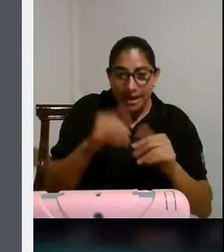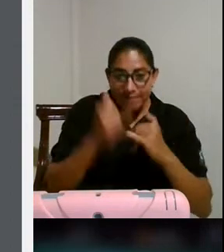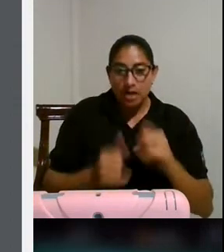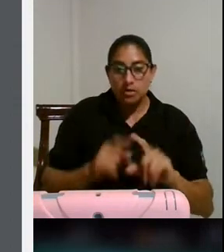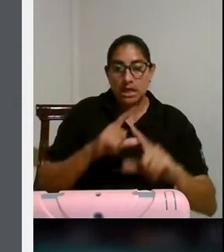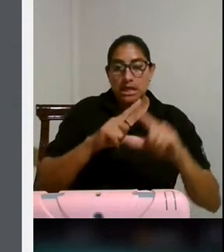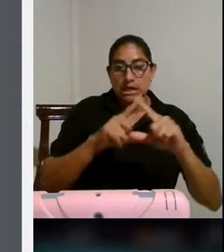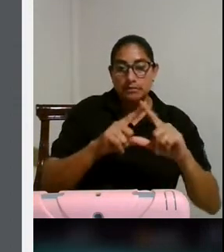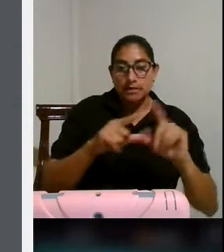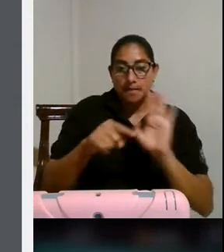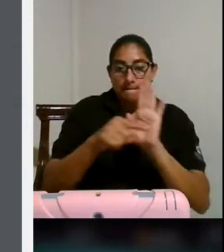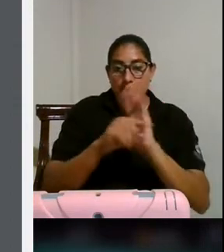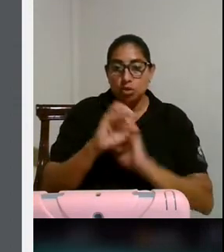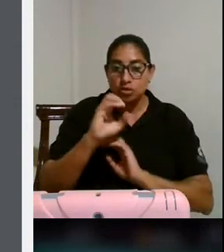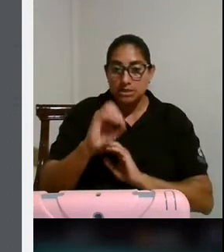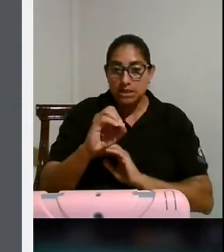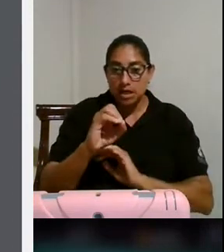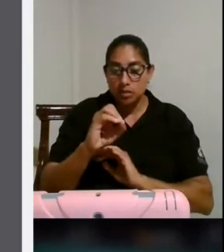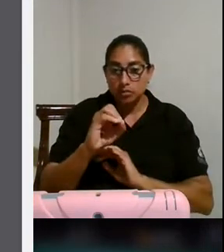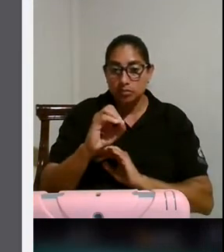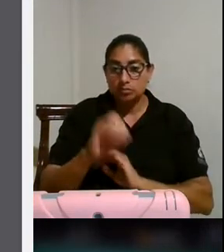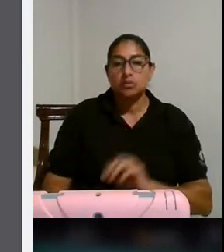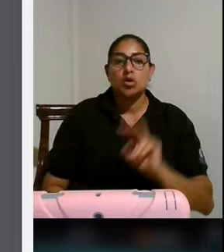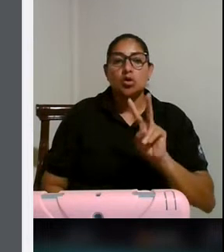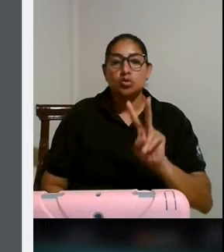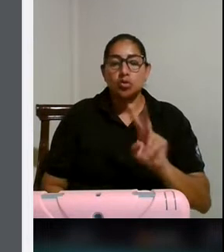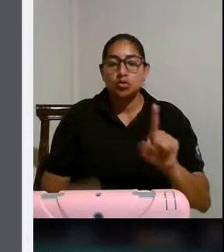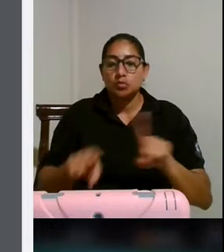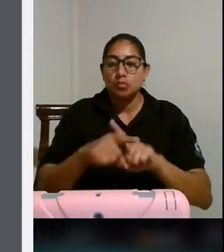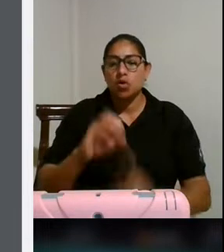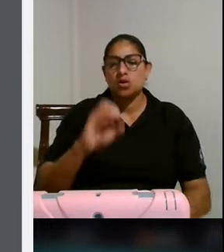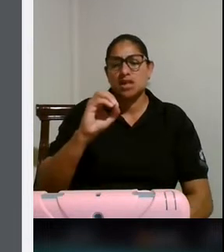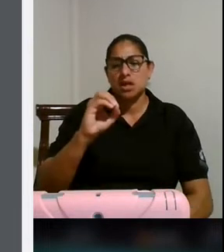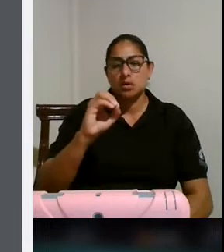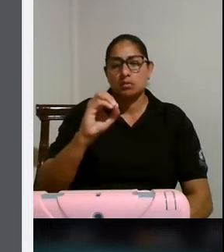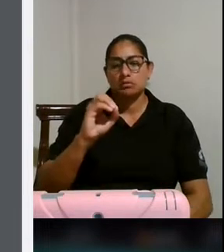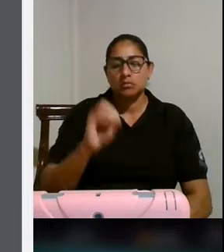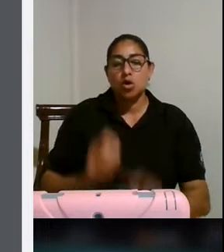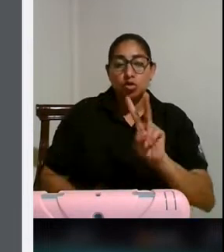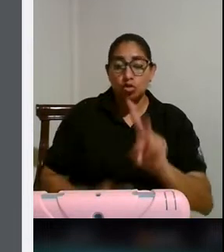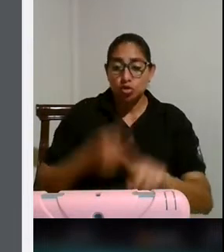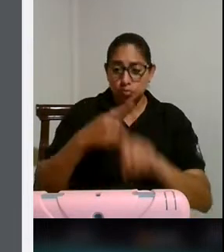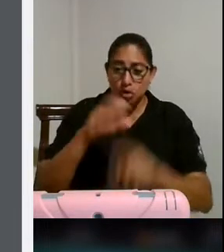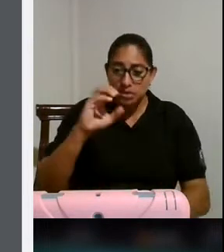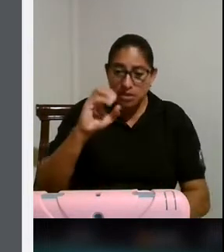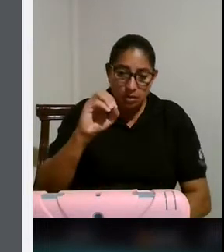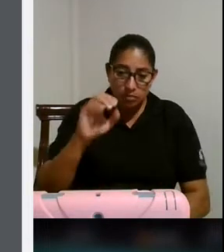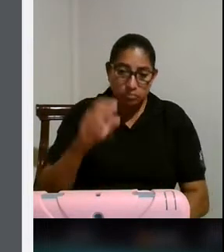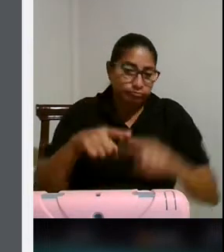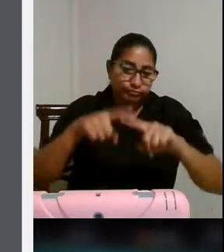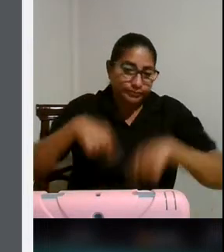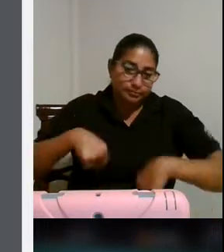límite. Entonces quedaría 2 por 0. ¿Y cuánto es 2 por 0? Se elimina,